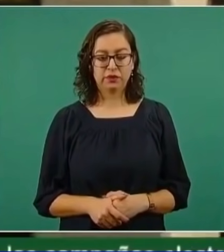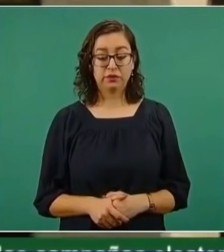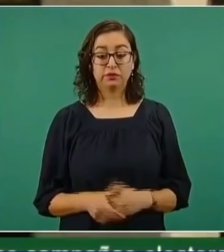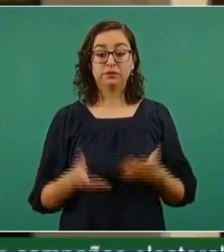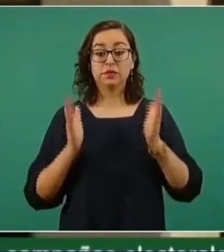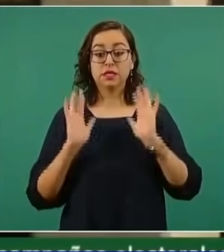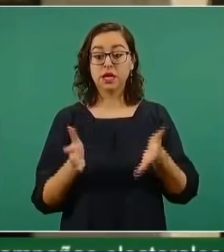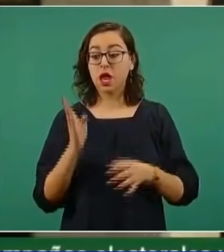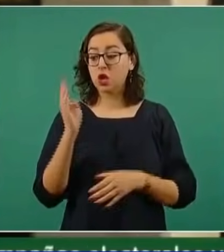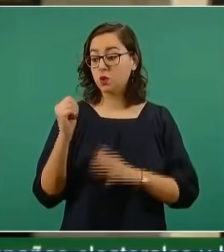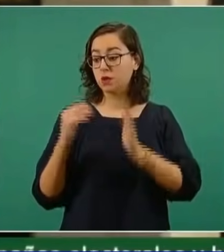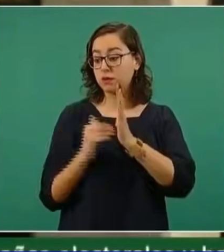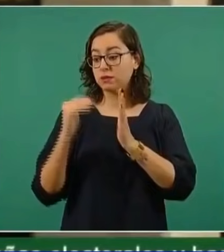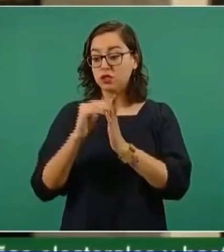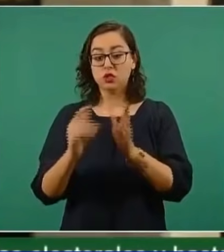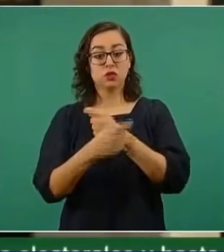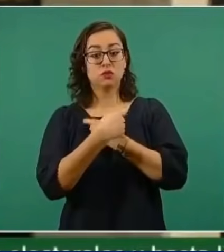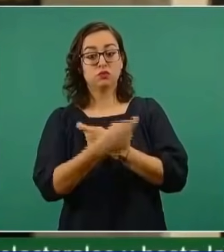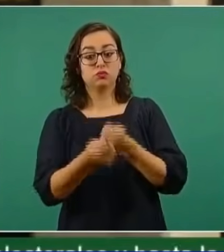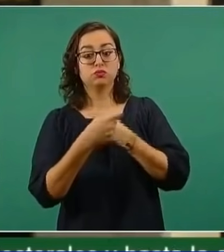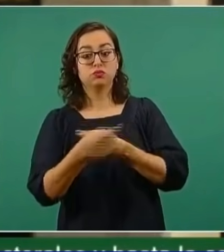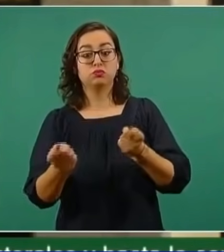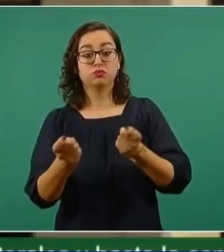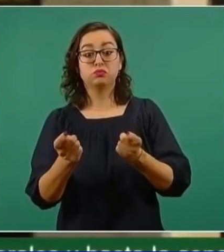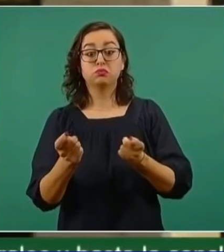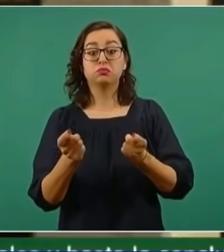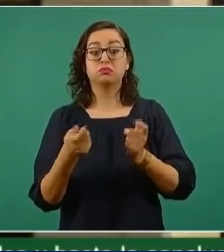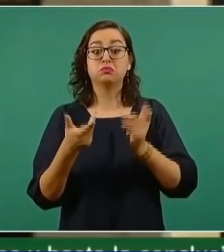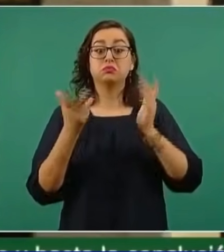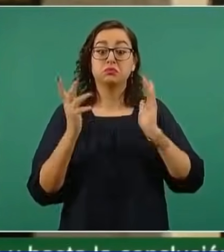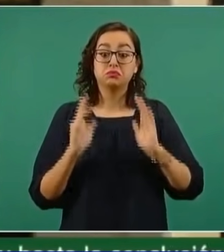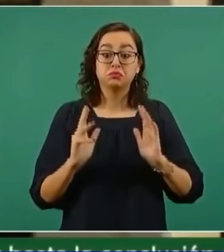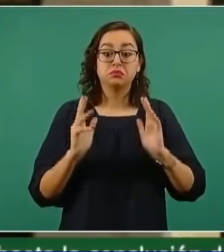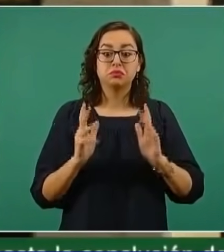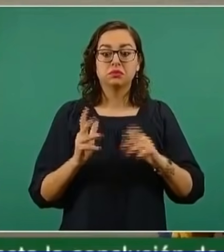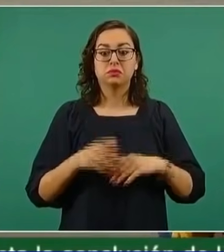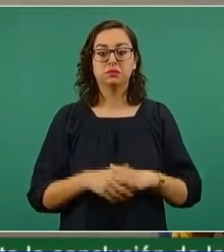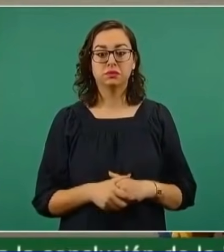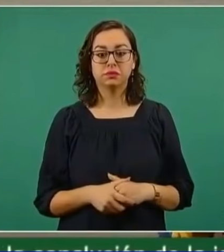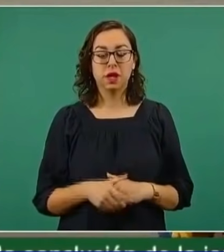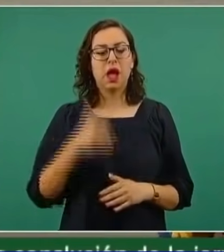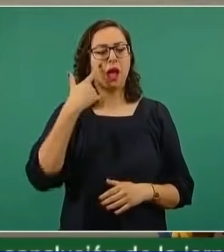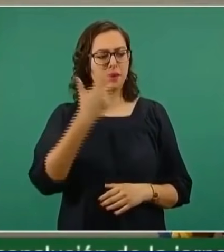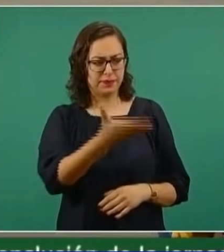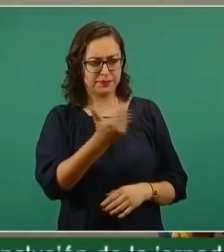millones se puede ser personas que pueden ser hasta 300 segundos un insolente